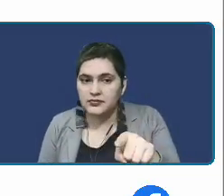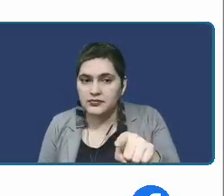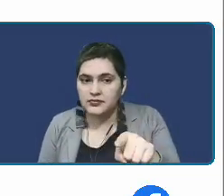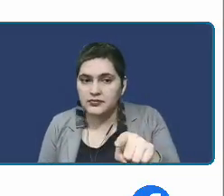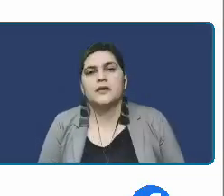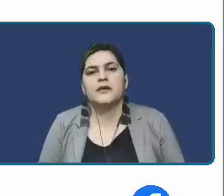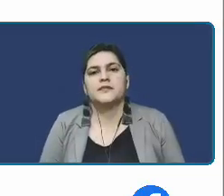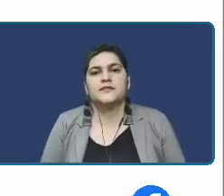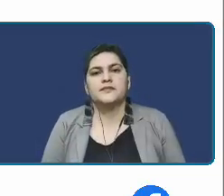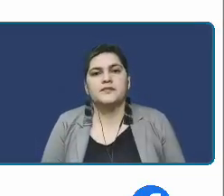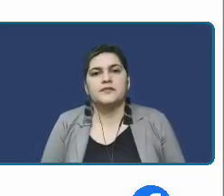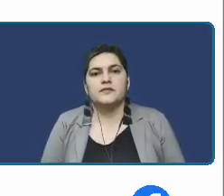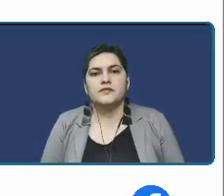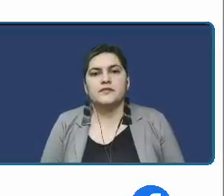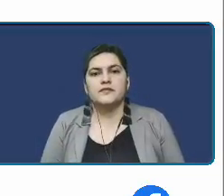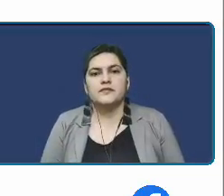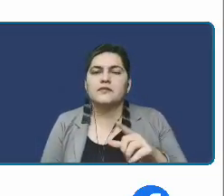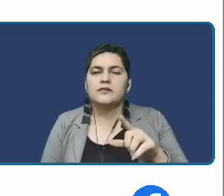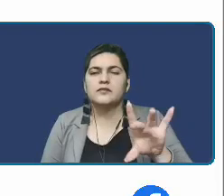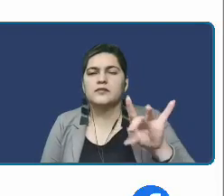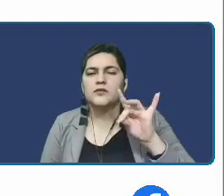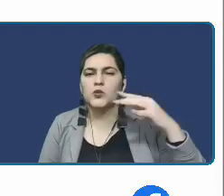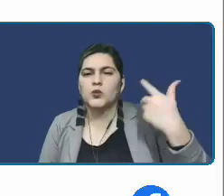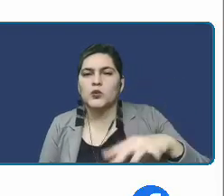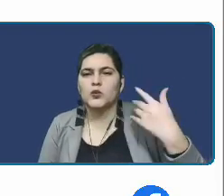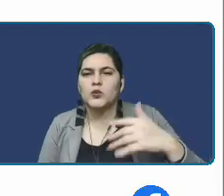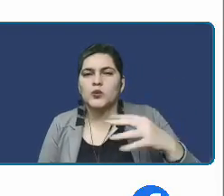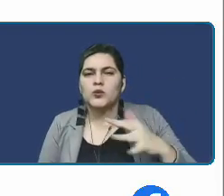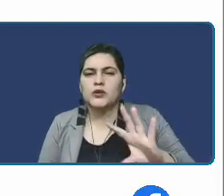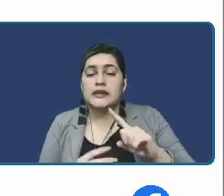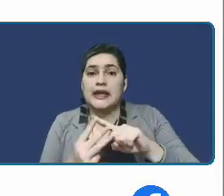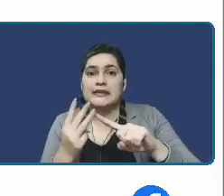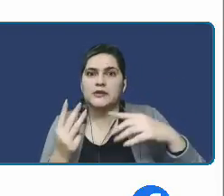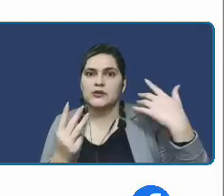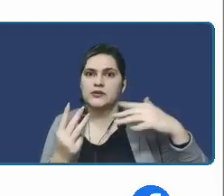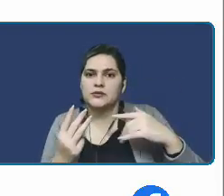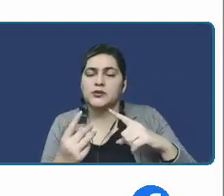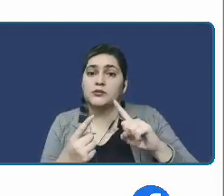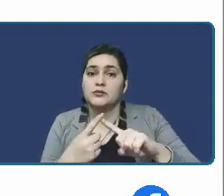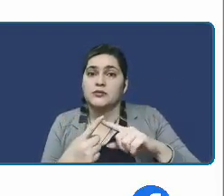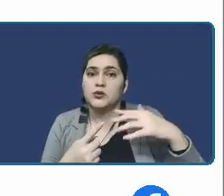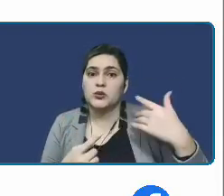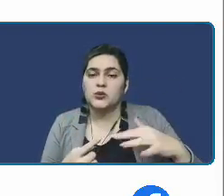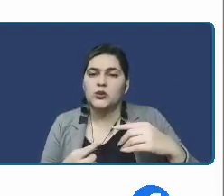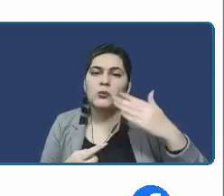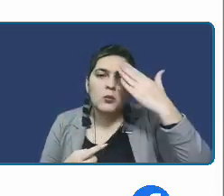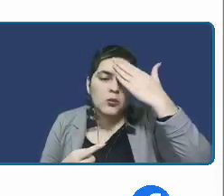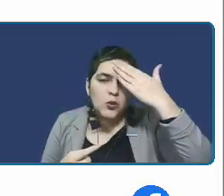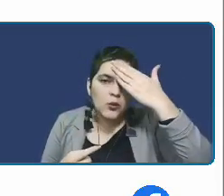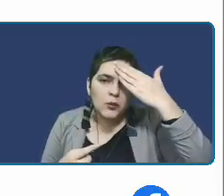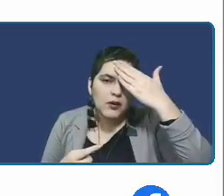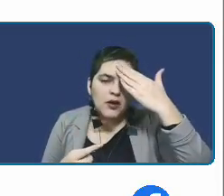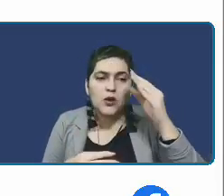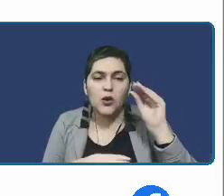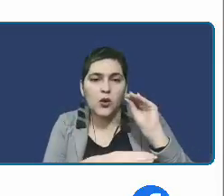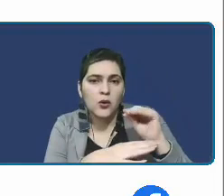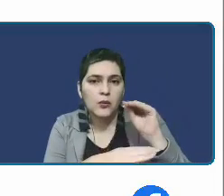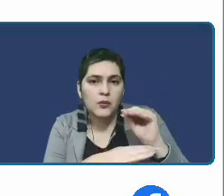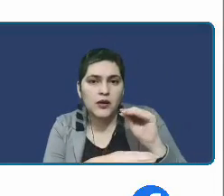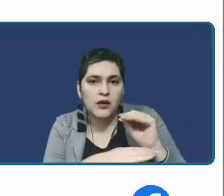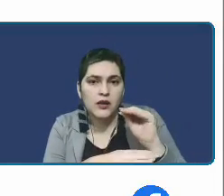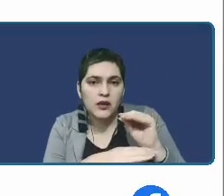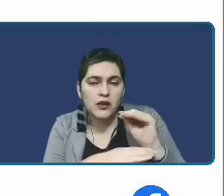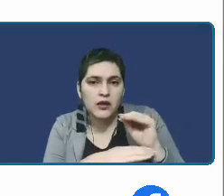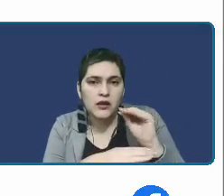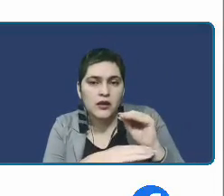un punto importante, lo digo como en 3 puntos, un punto importante que nos va a preocupar cuando alimentemos es las